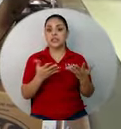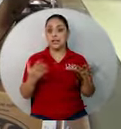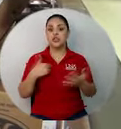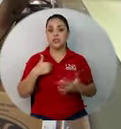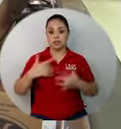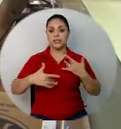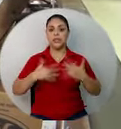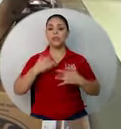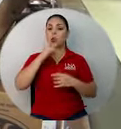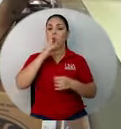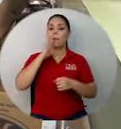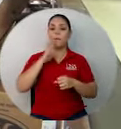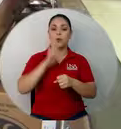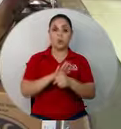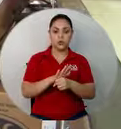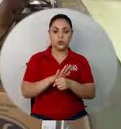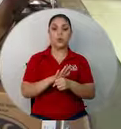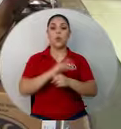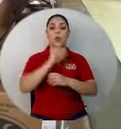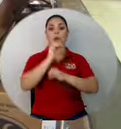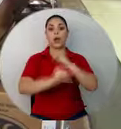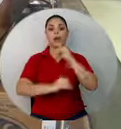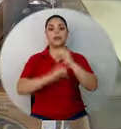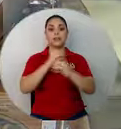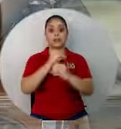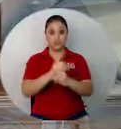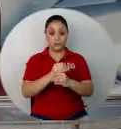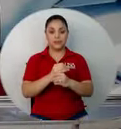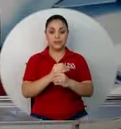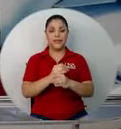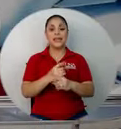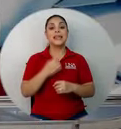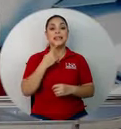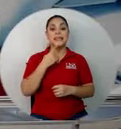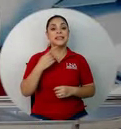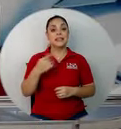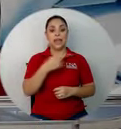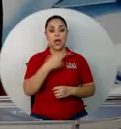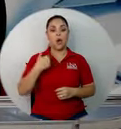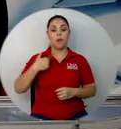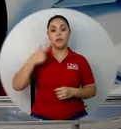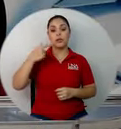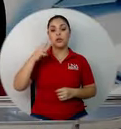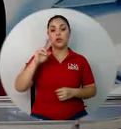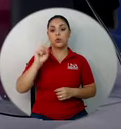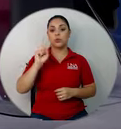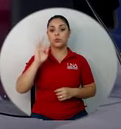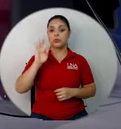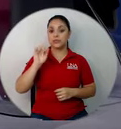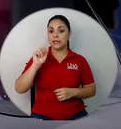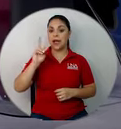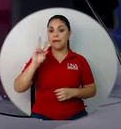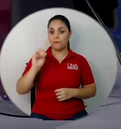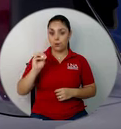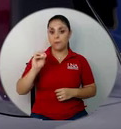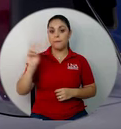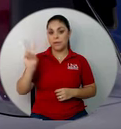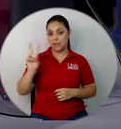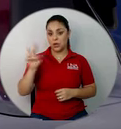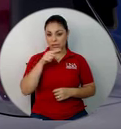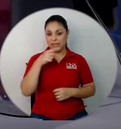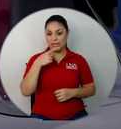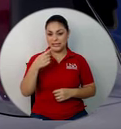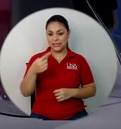me comprometen con la organización misma. Decía Gustavo Vallejos en su intervención, ¿qué son